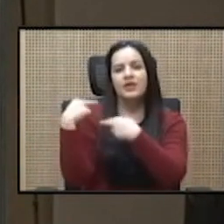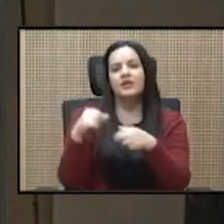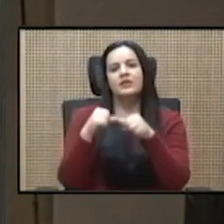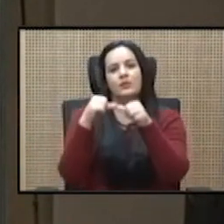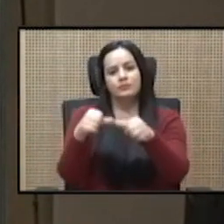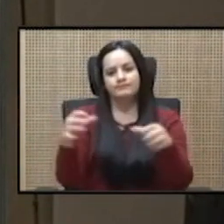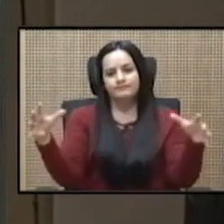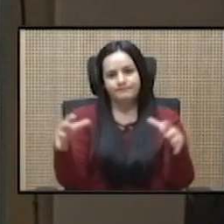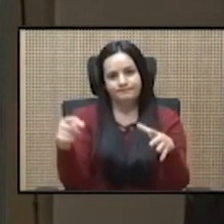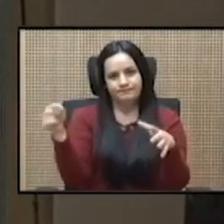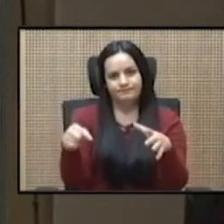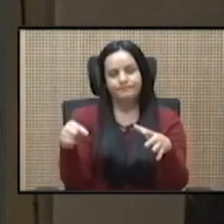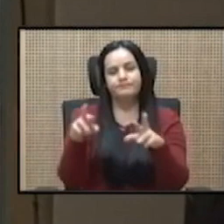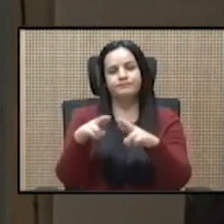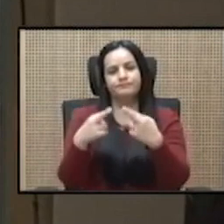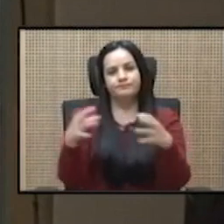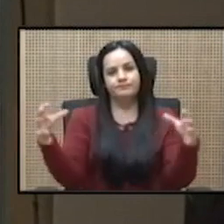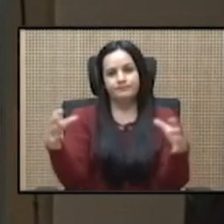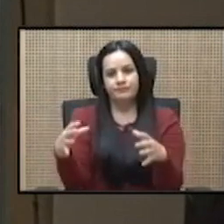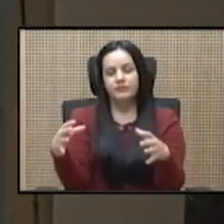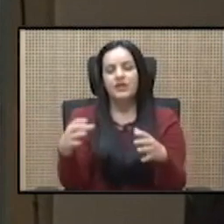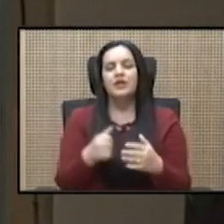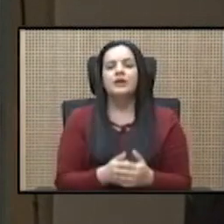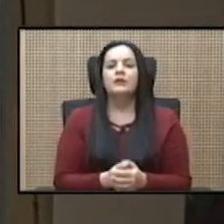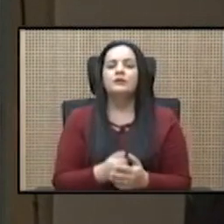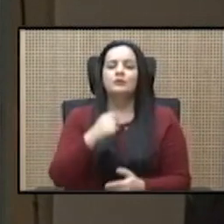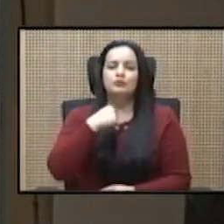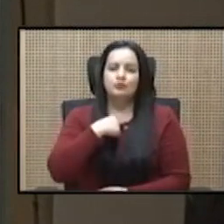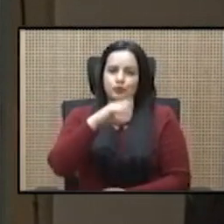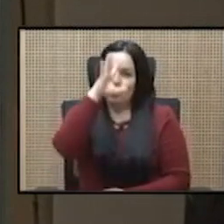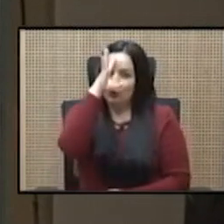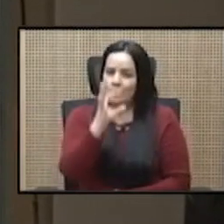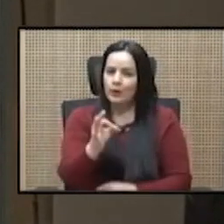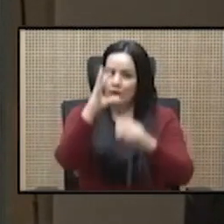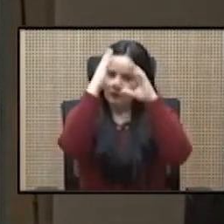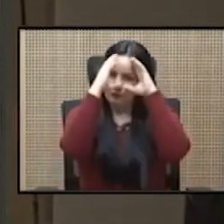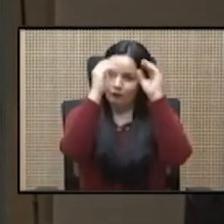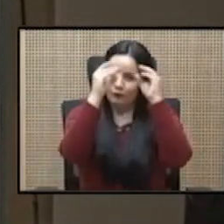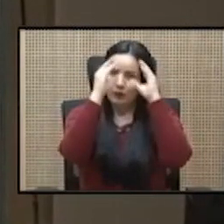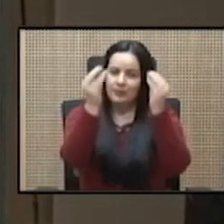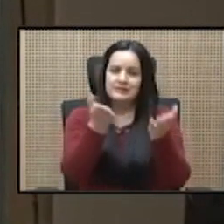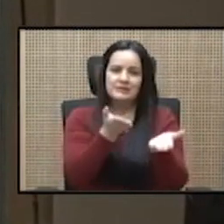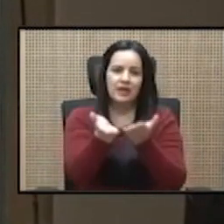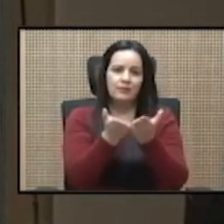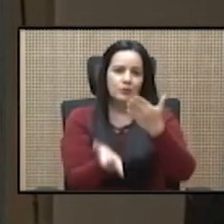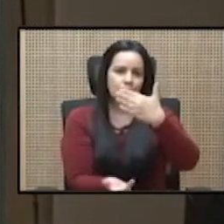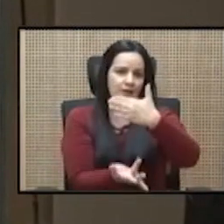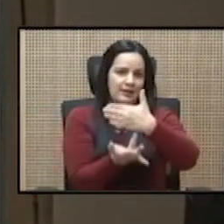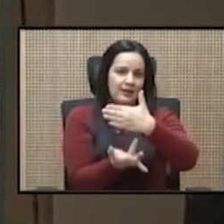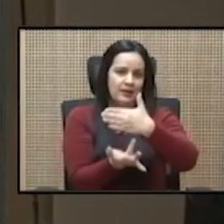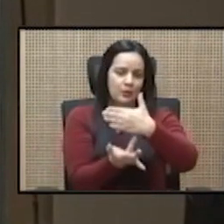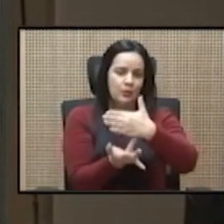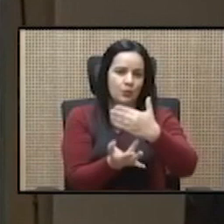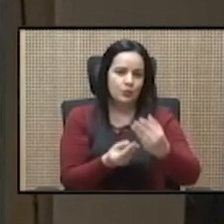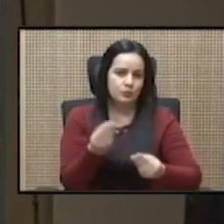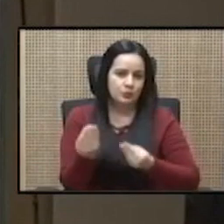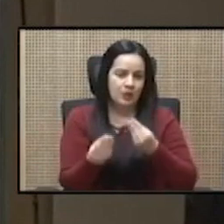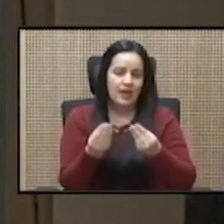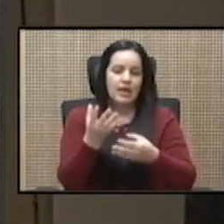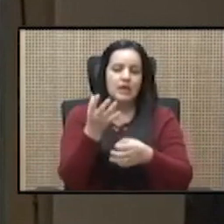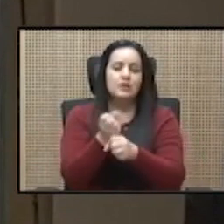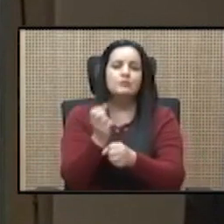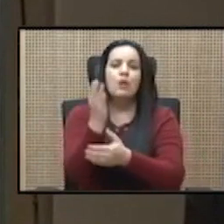audiencia. Yo creo que el informe de servicios técnicos generó